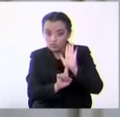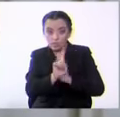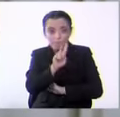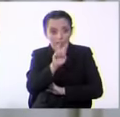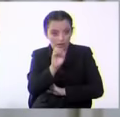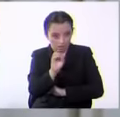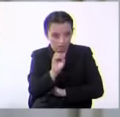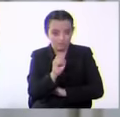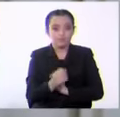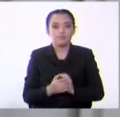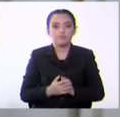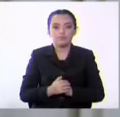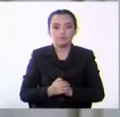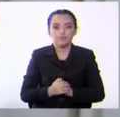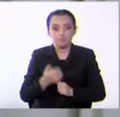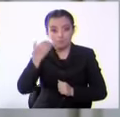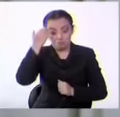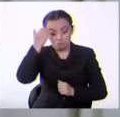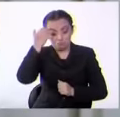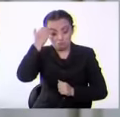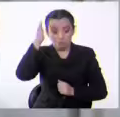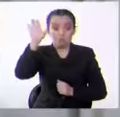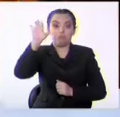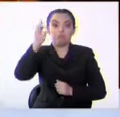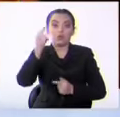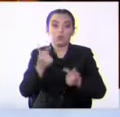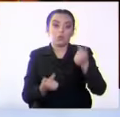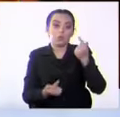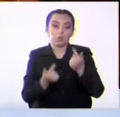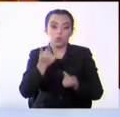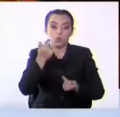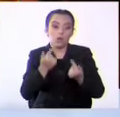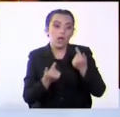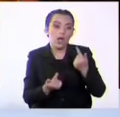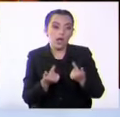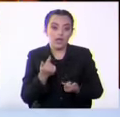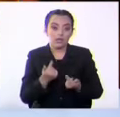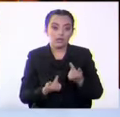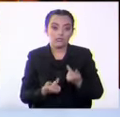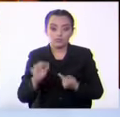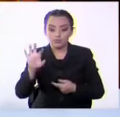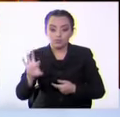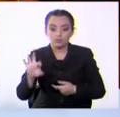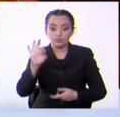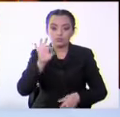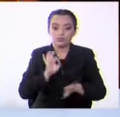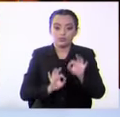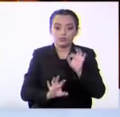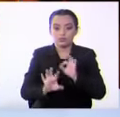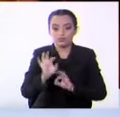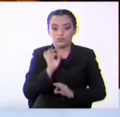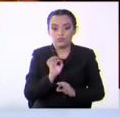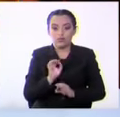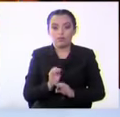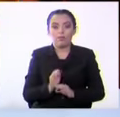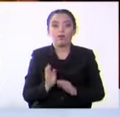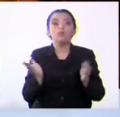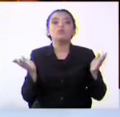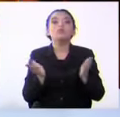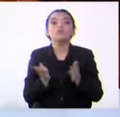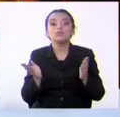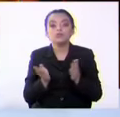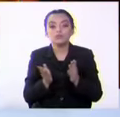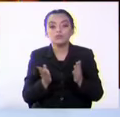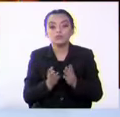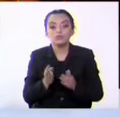ello no sabemos cuál de las chibolas van a salir y esas chibolas son las que vamos a pasar a la siguiente botella. ¿Cuántos creen